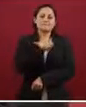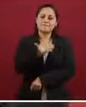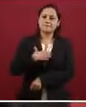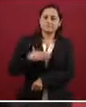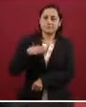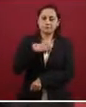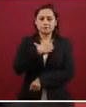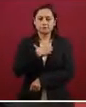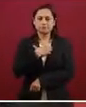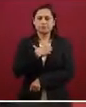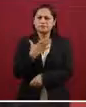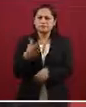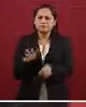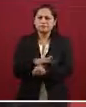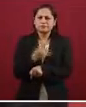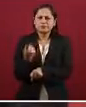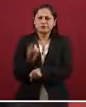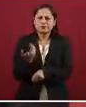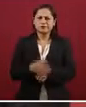porque